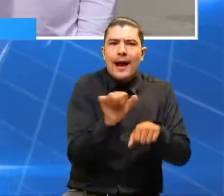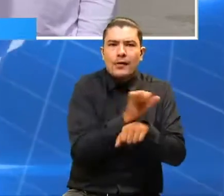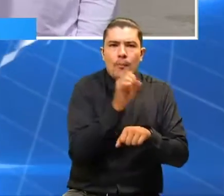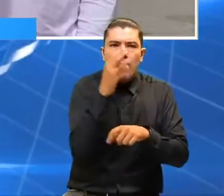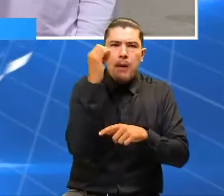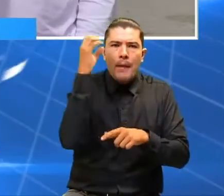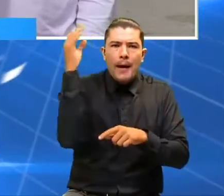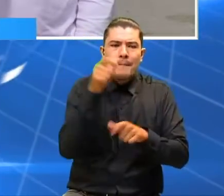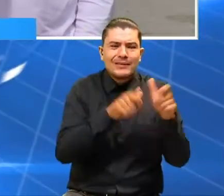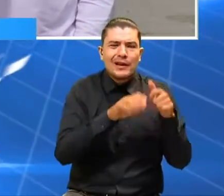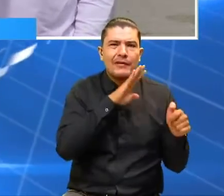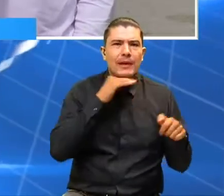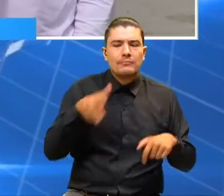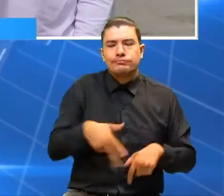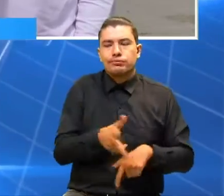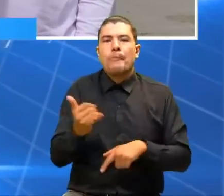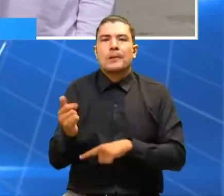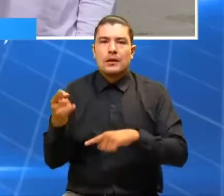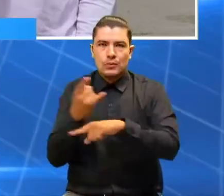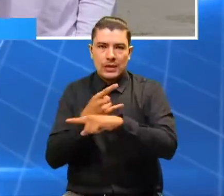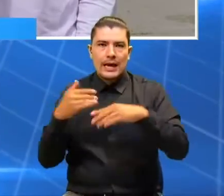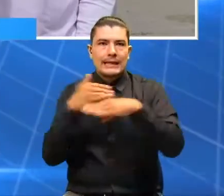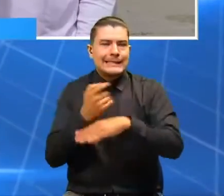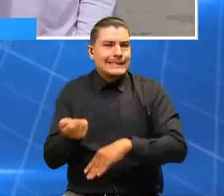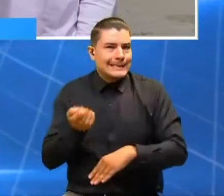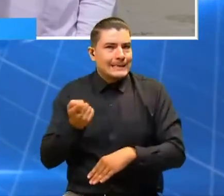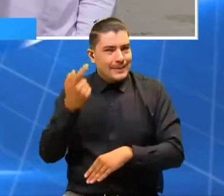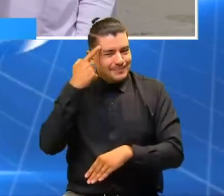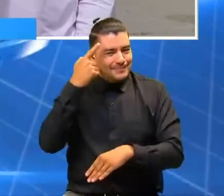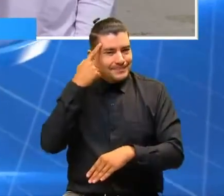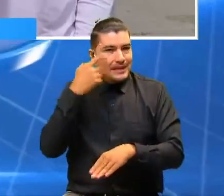desde málaga pedro manrique para oriente noticias estamos informando